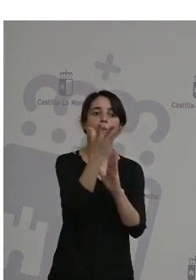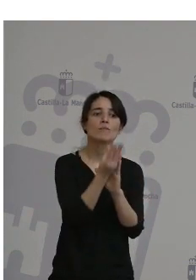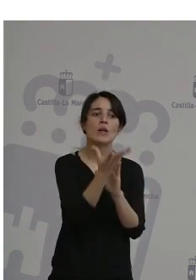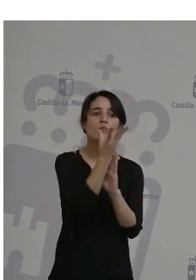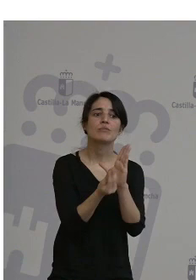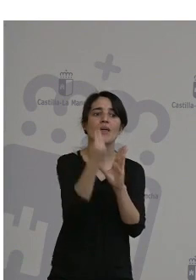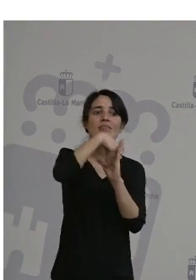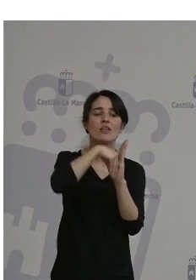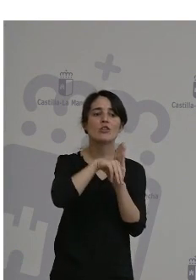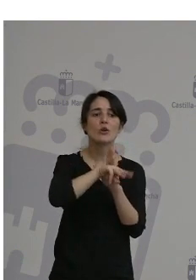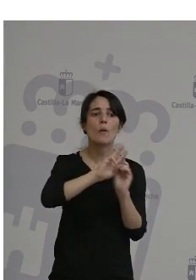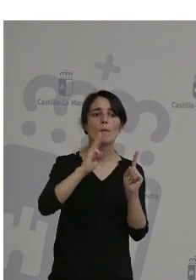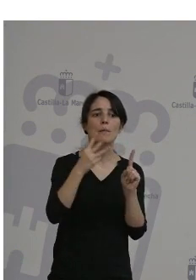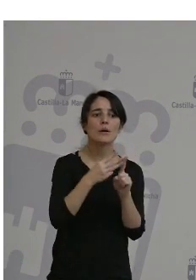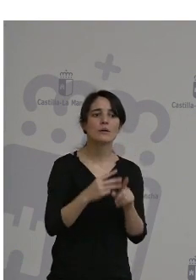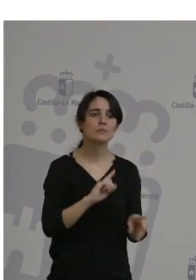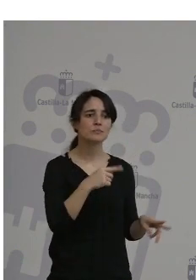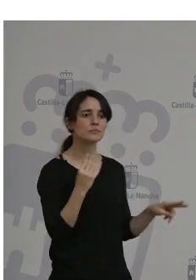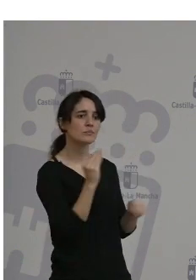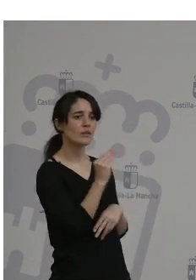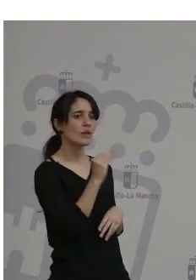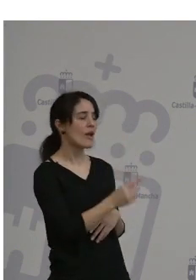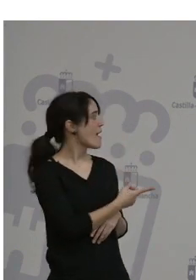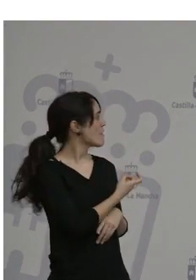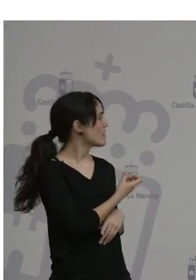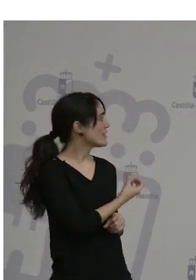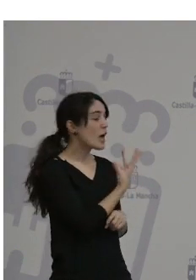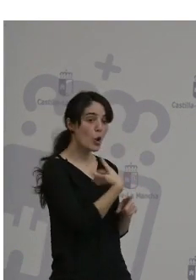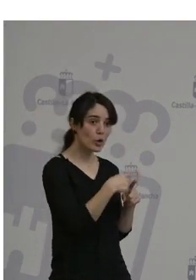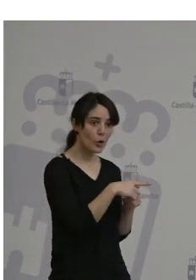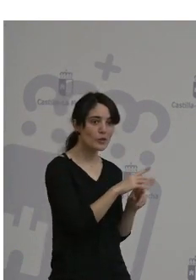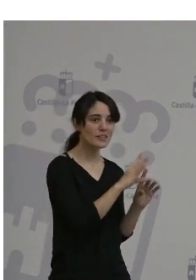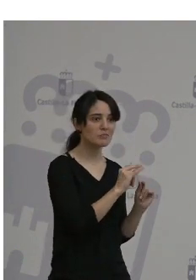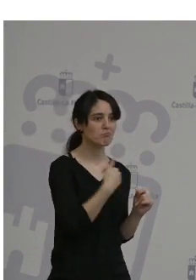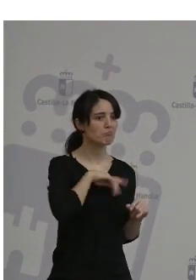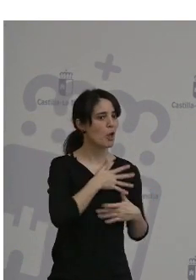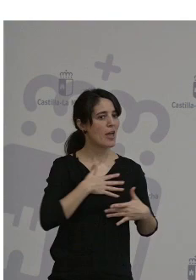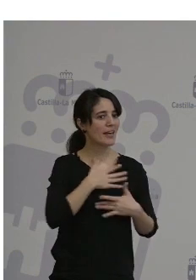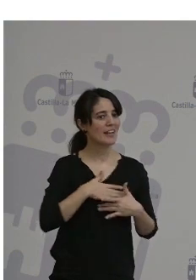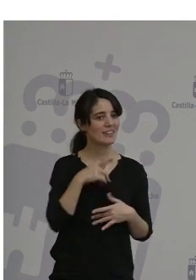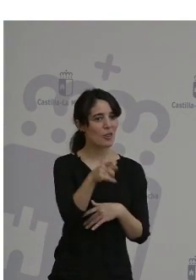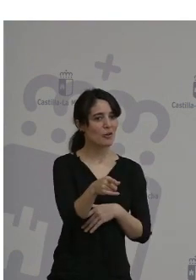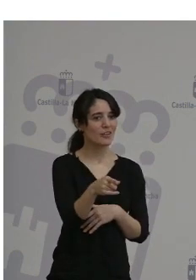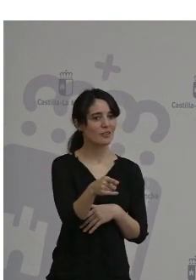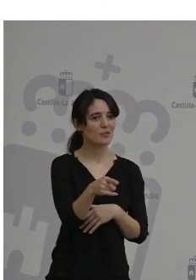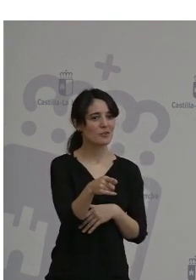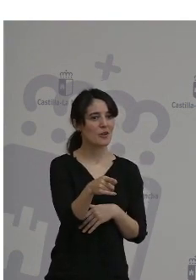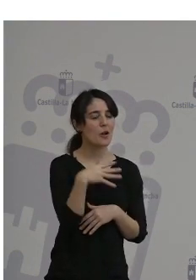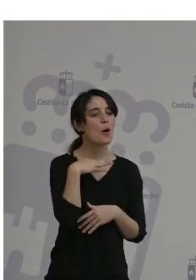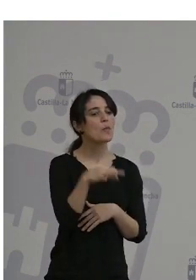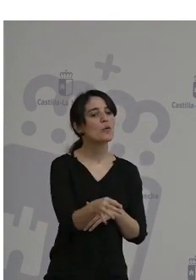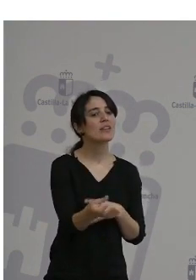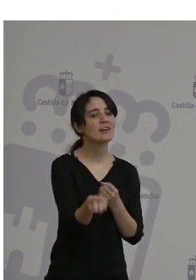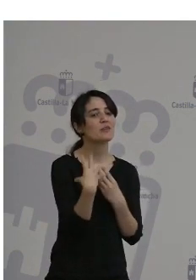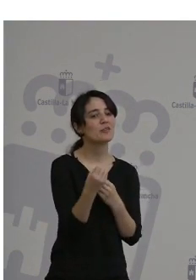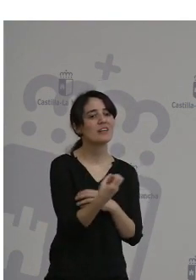Faltan algunos matices todavía. Perfecto. Pues estamos encantados de que nos puedas hacer llegar esos matices que ves que